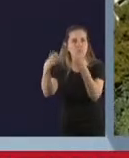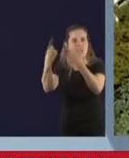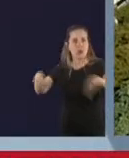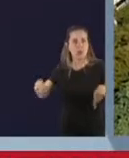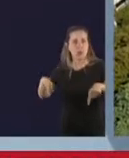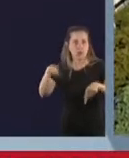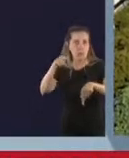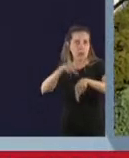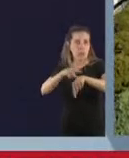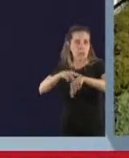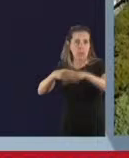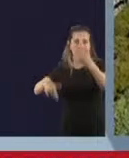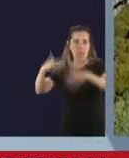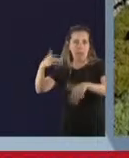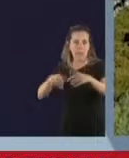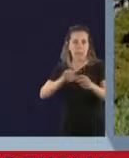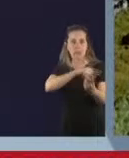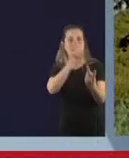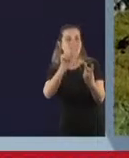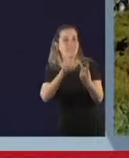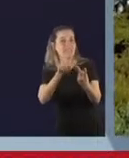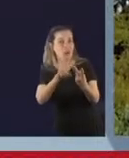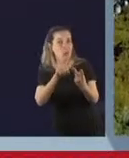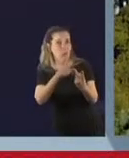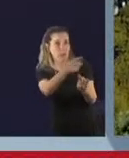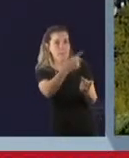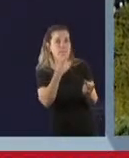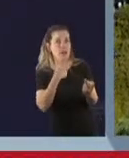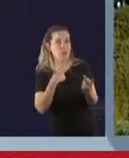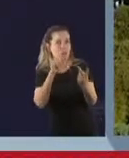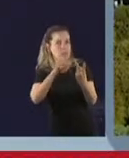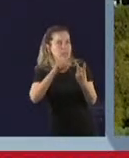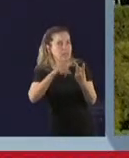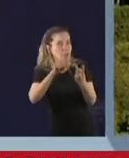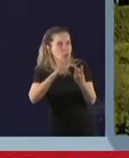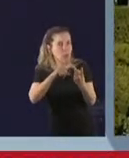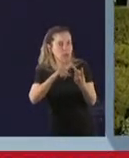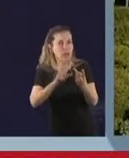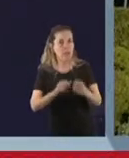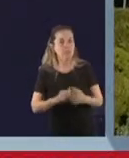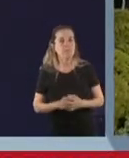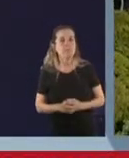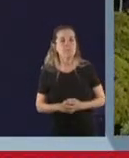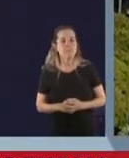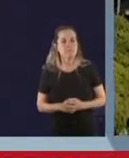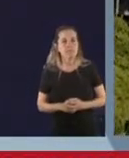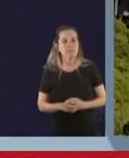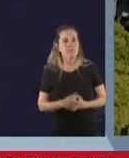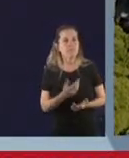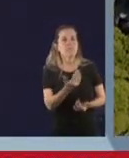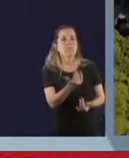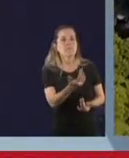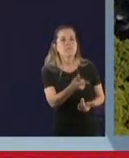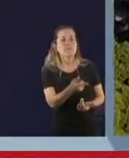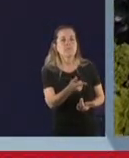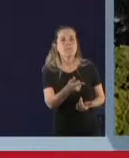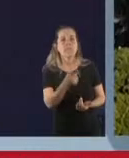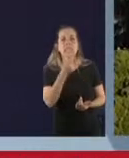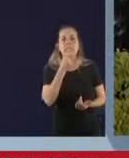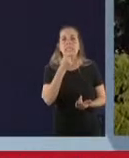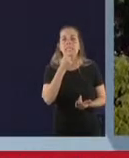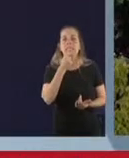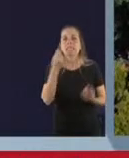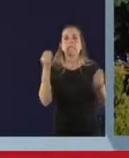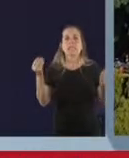emergencias en relación a tu segunda pregunta Tu segunda pregunta era el no acatamiento